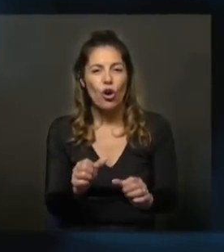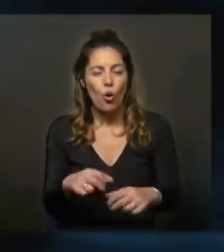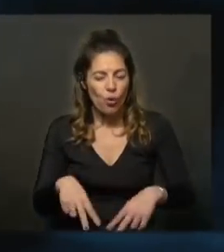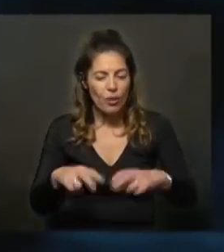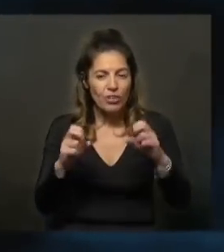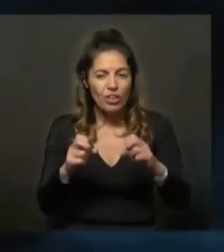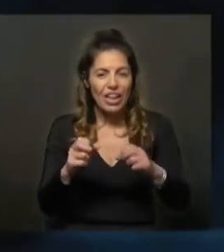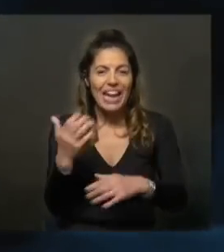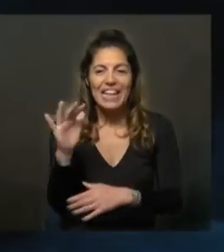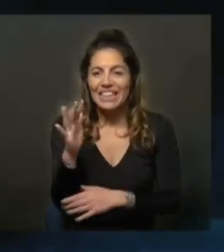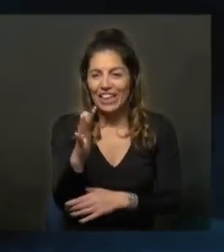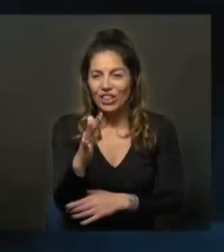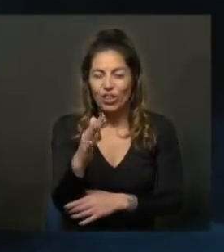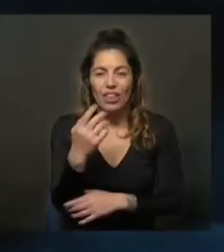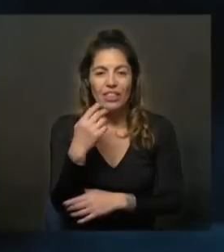audiencia